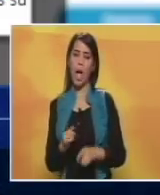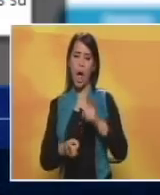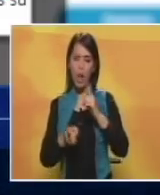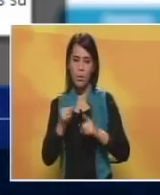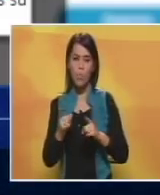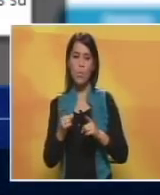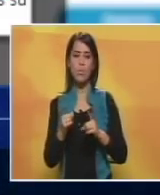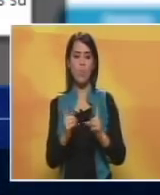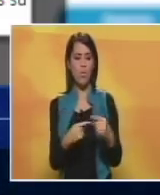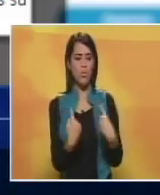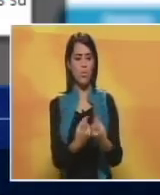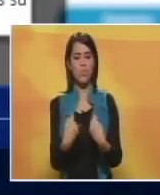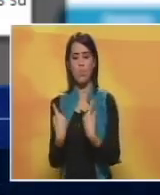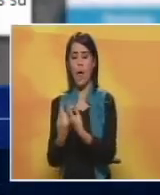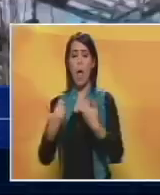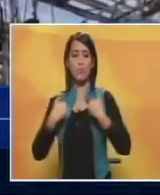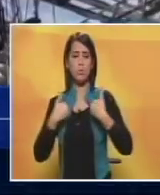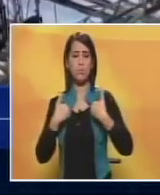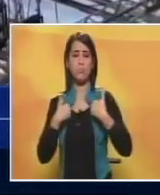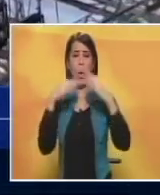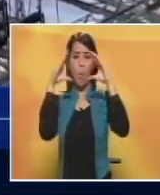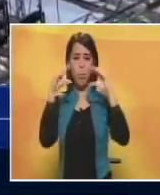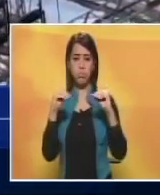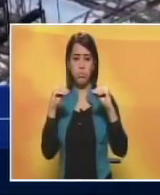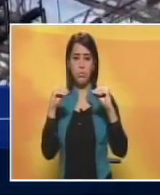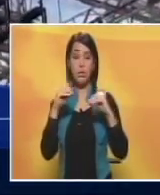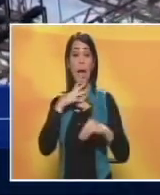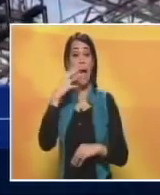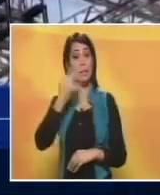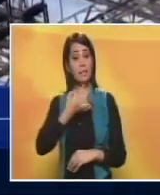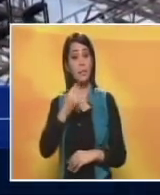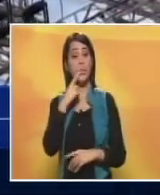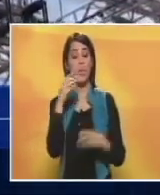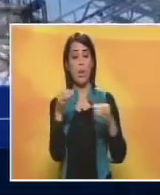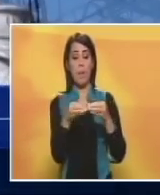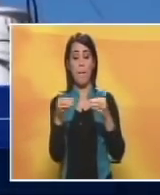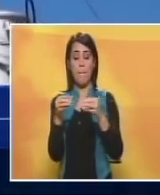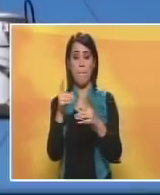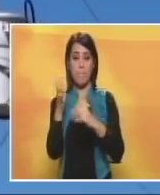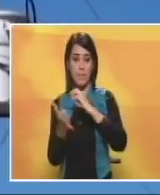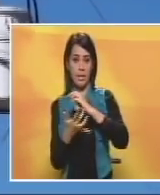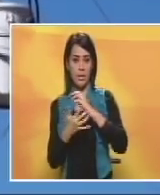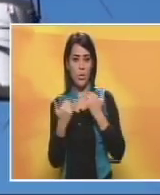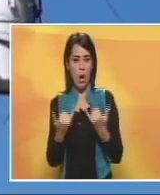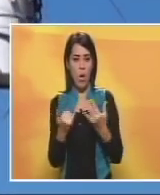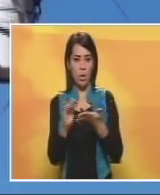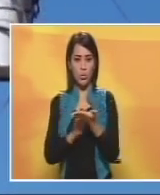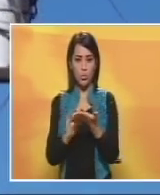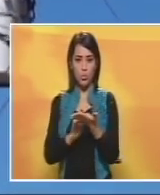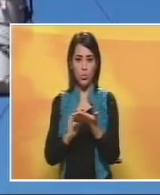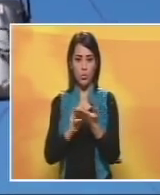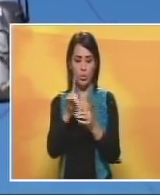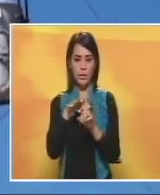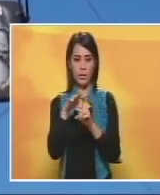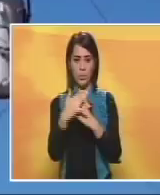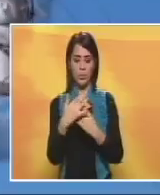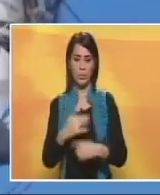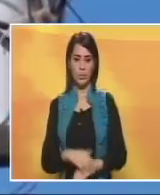algunas de las zonas afectadas por la falla. Aseguran que el personal técnico se encuentra solventando la